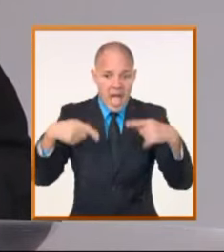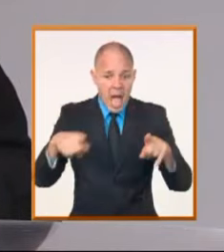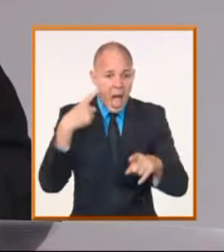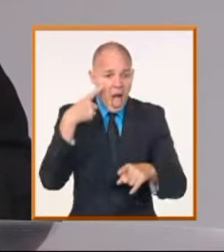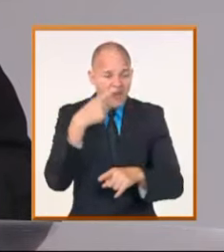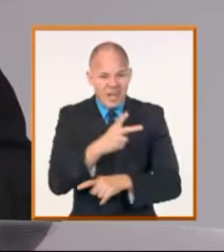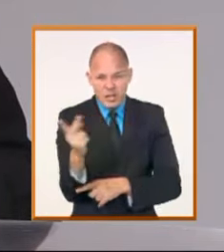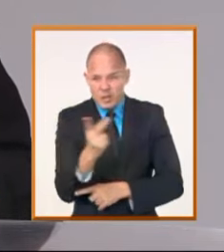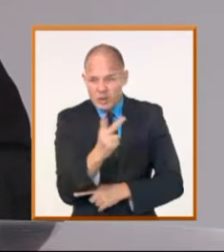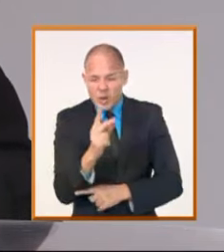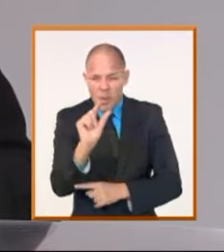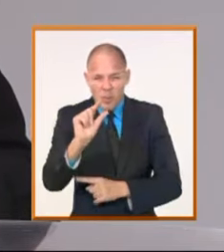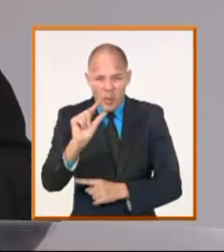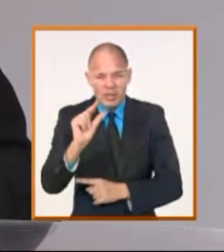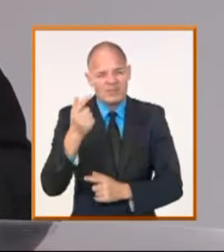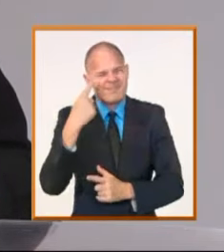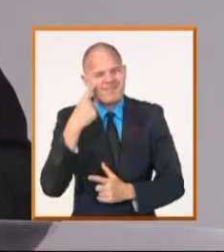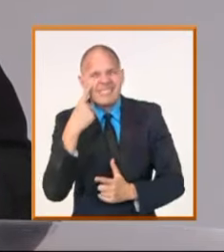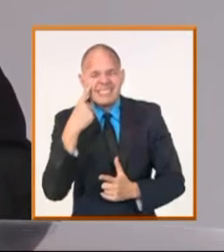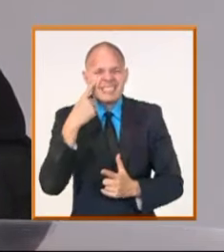intelectuales. Los dos. Los dos.